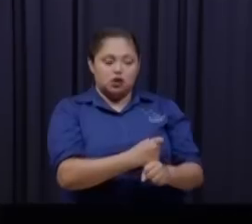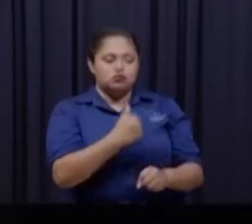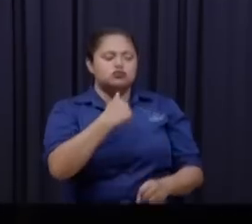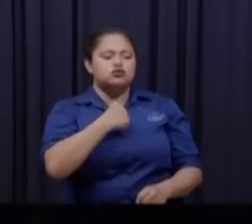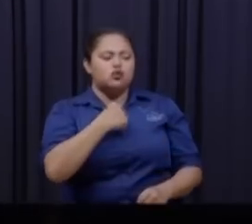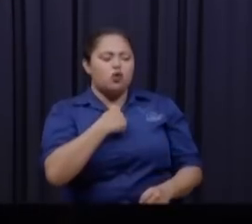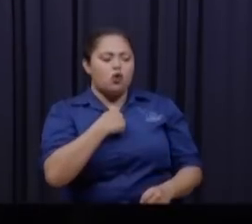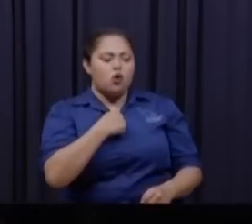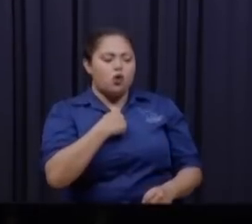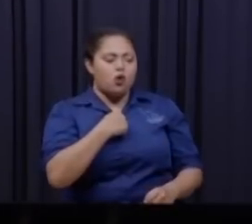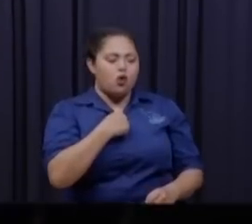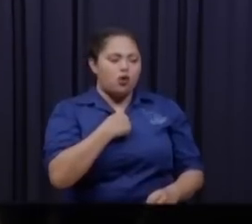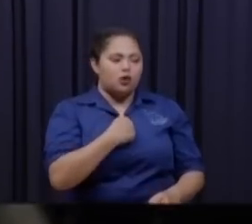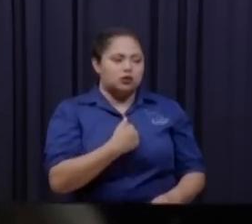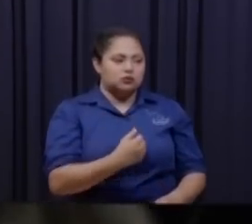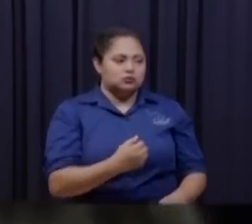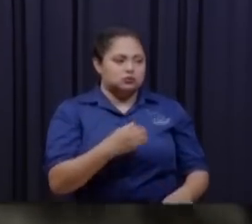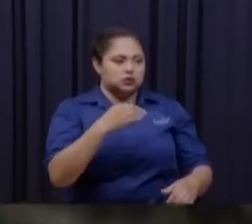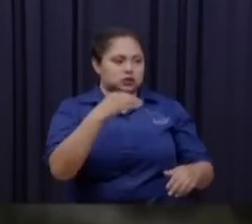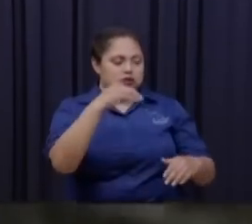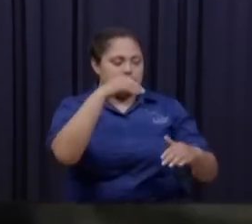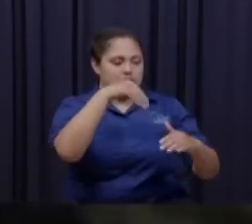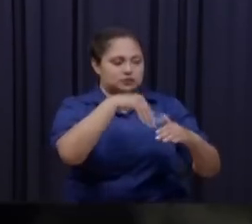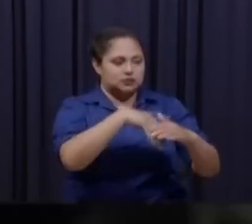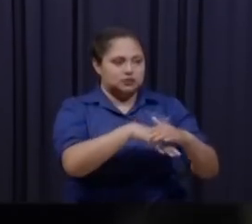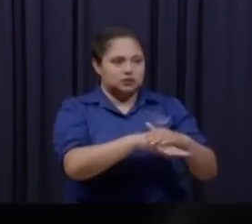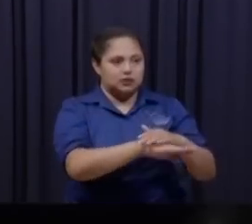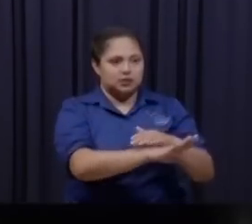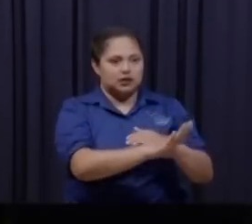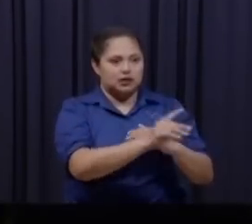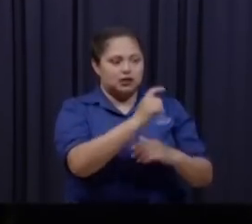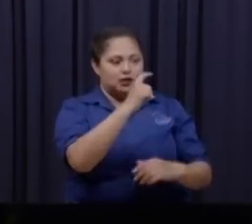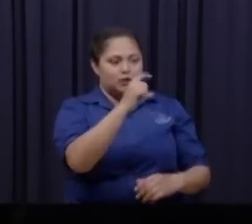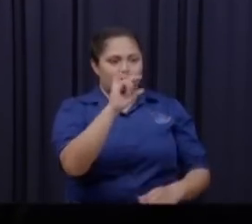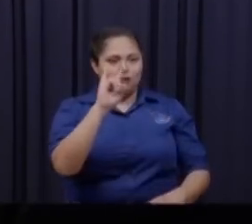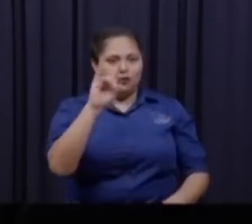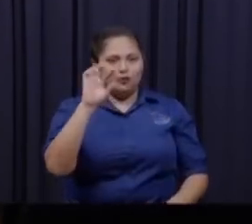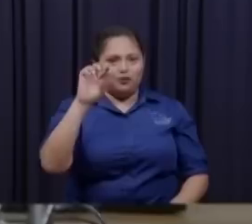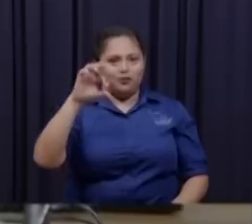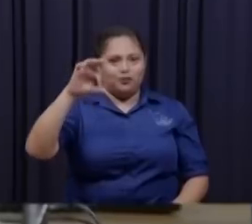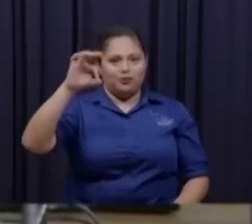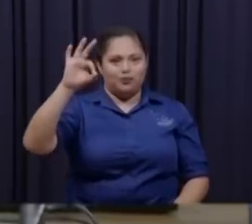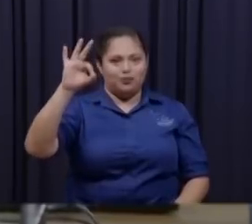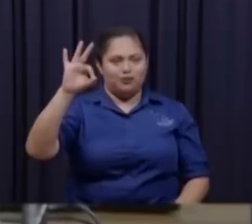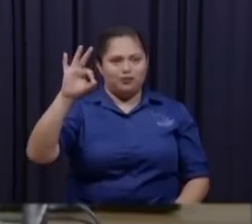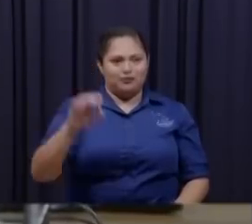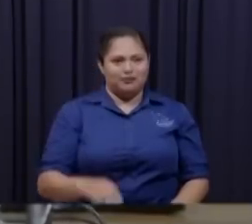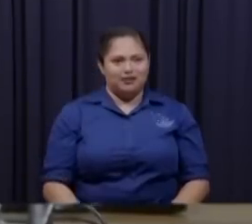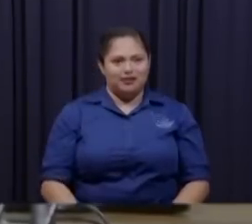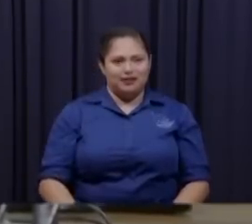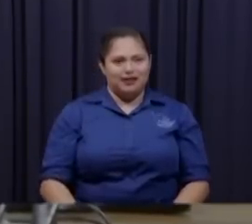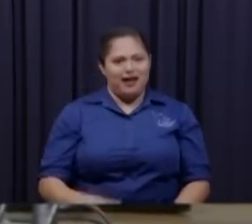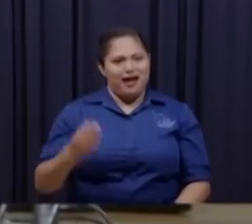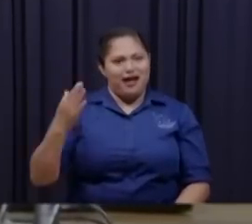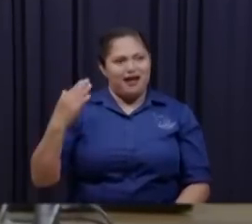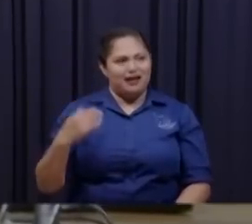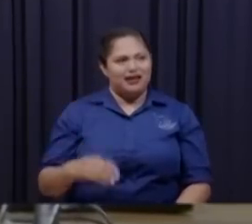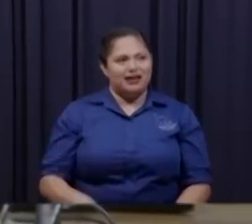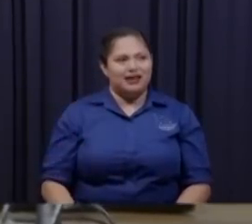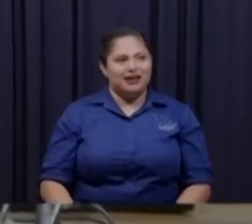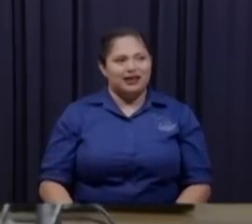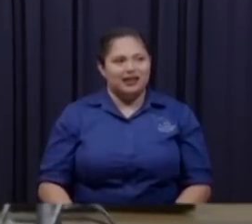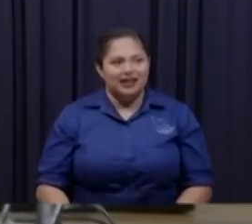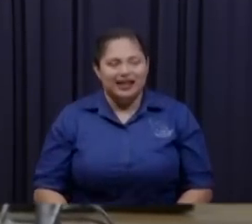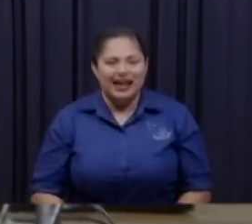te voy a meter al cupo. Usted no sabe qué es eso, ¿ah? ¿Eh? Así lo amenazaban a uno antes. El cupo era el